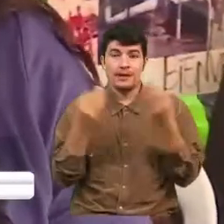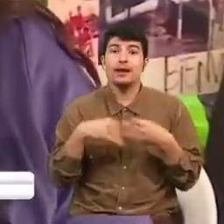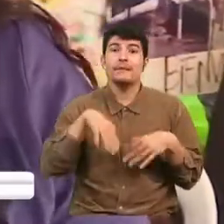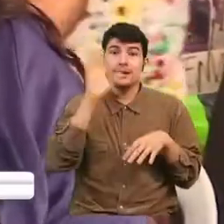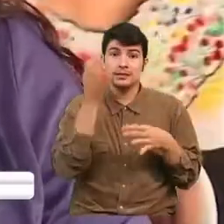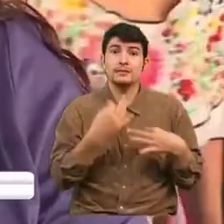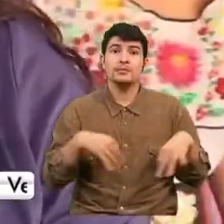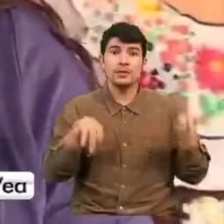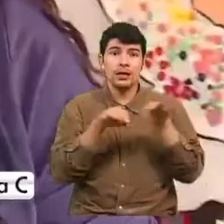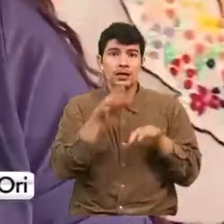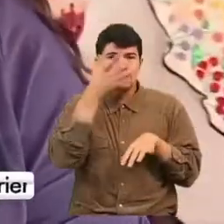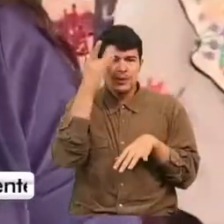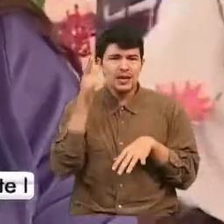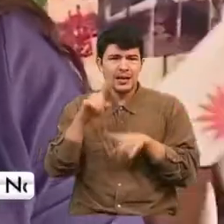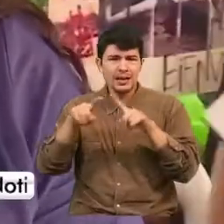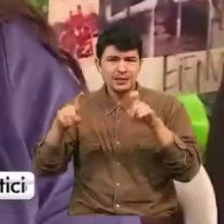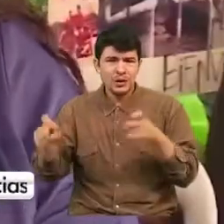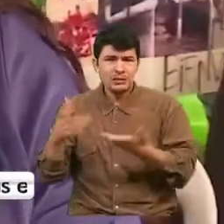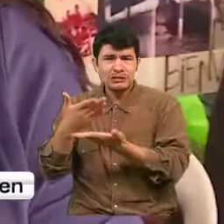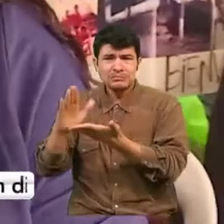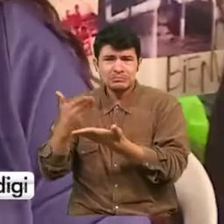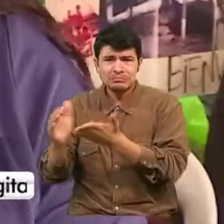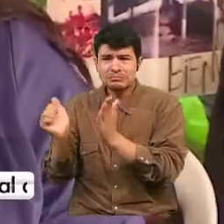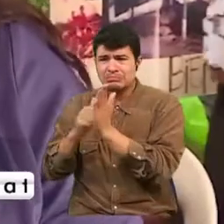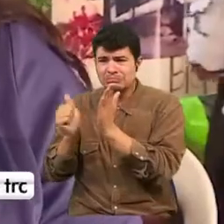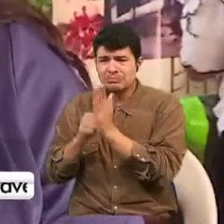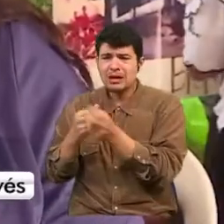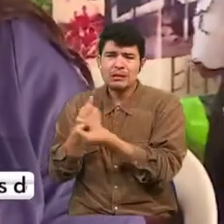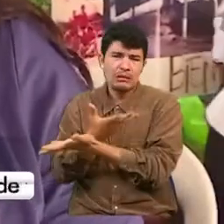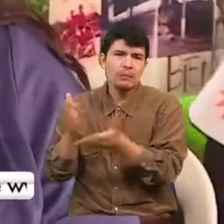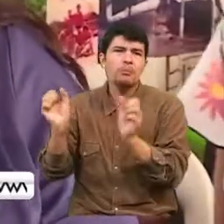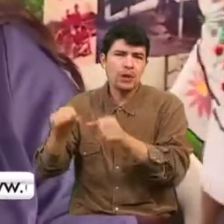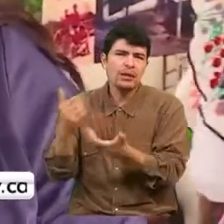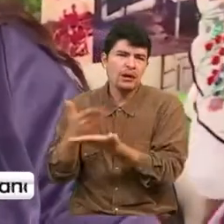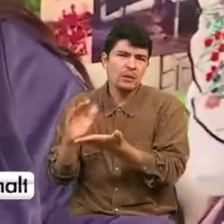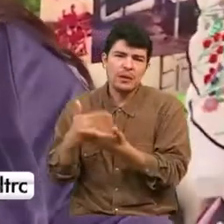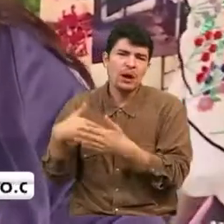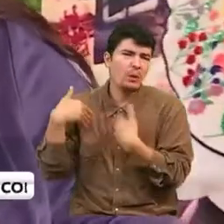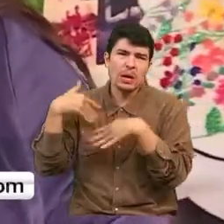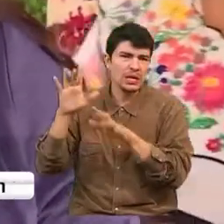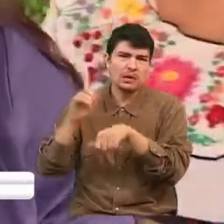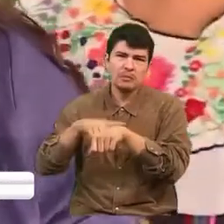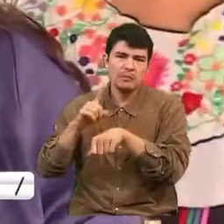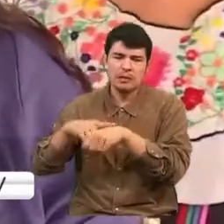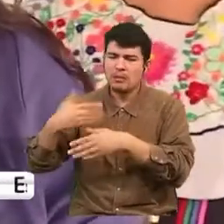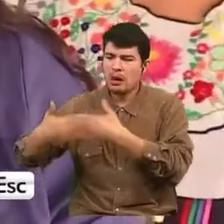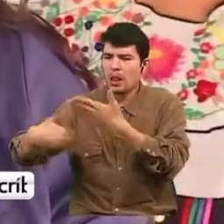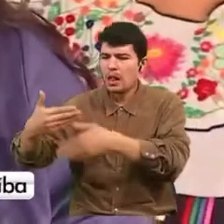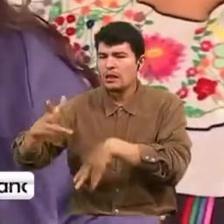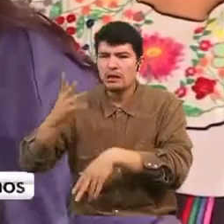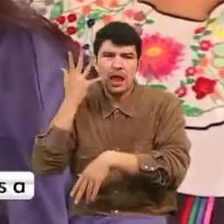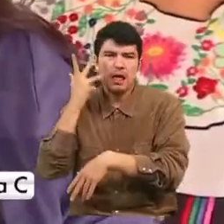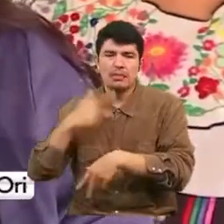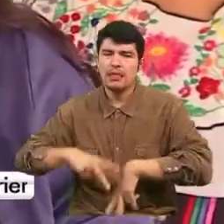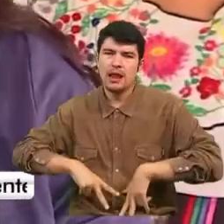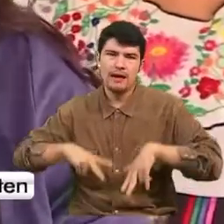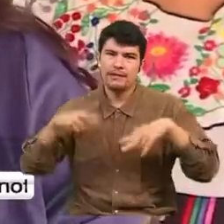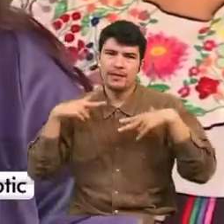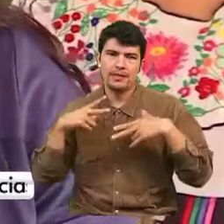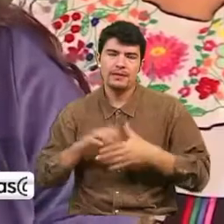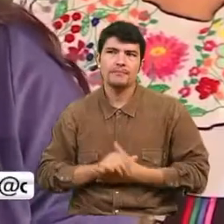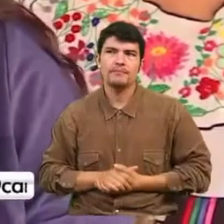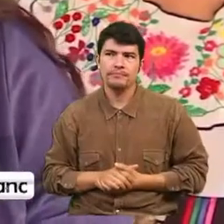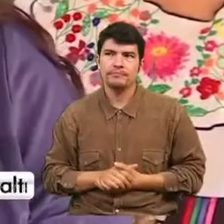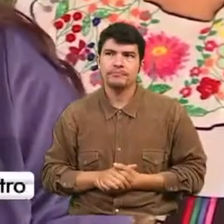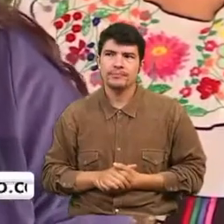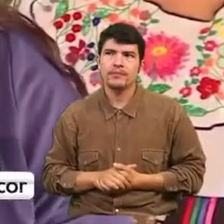porque las cosas materiales se vuelven a recuperar en cualquier momento en el transcurso de los días y el pasar del tiempo,